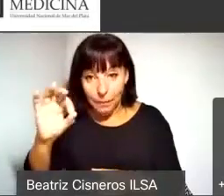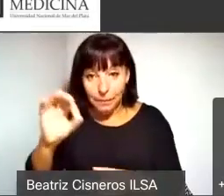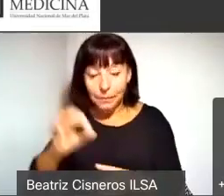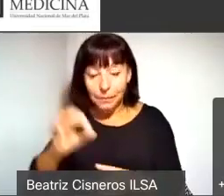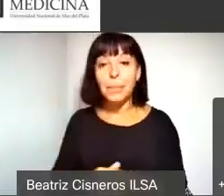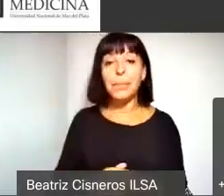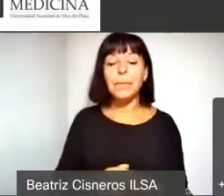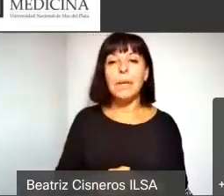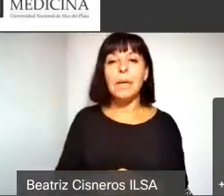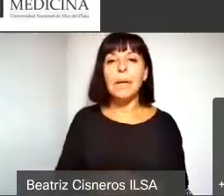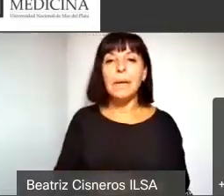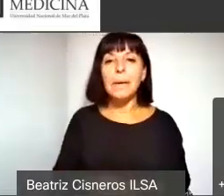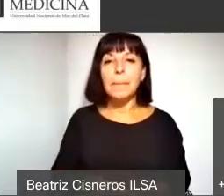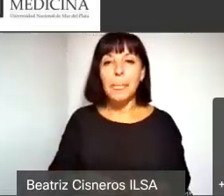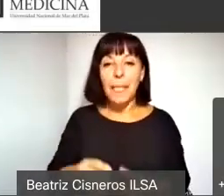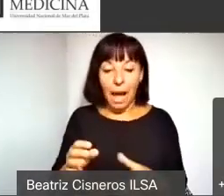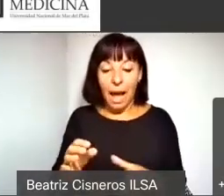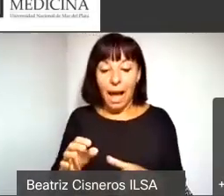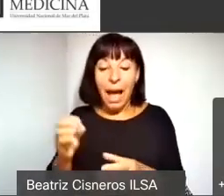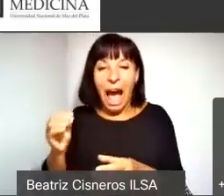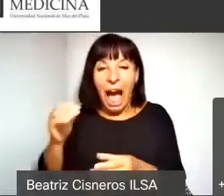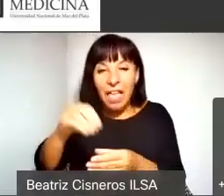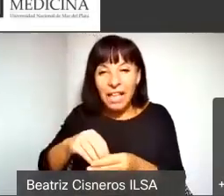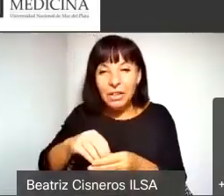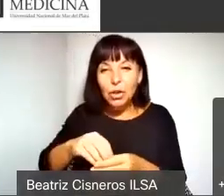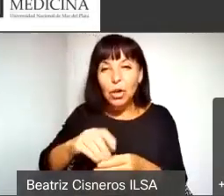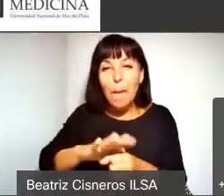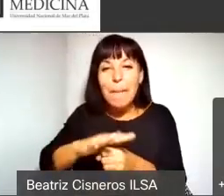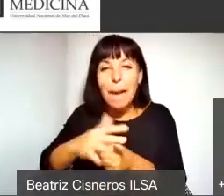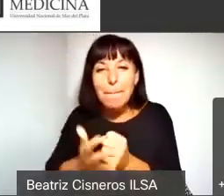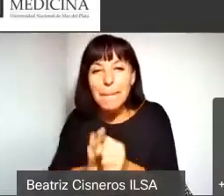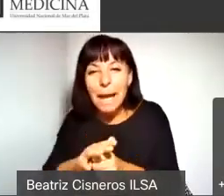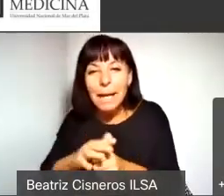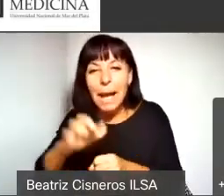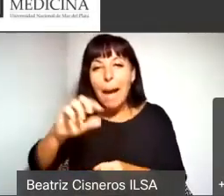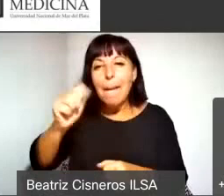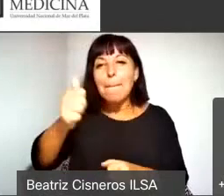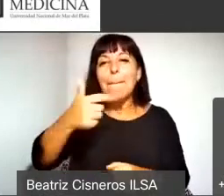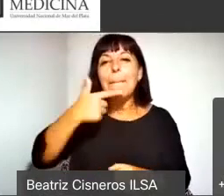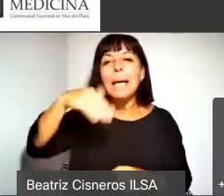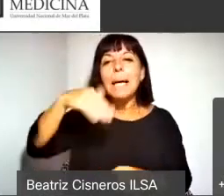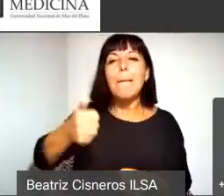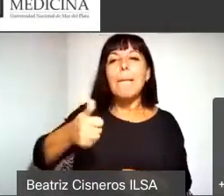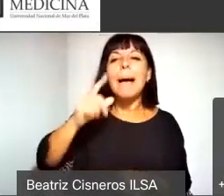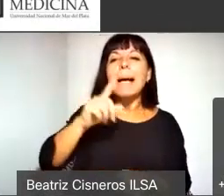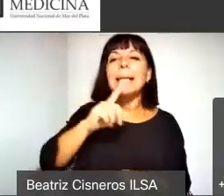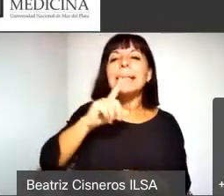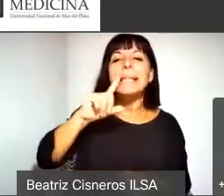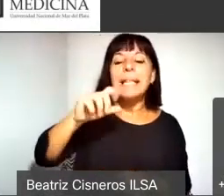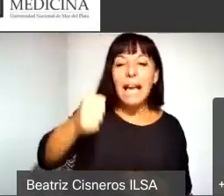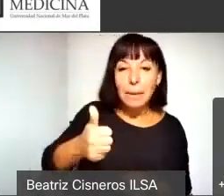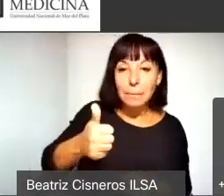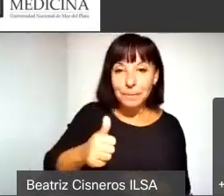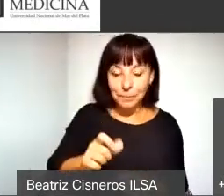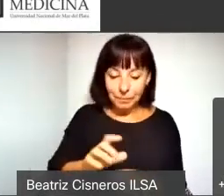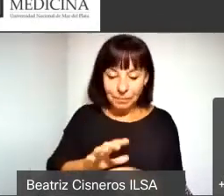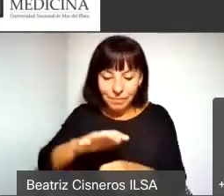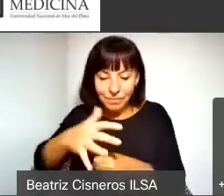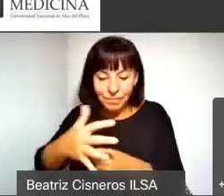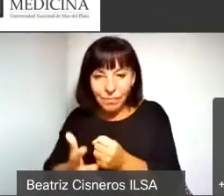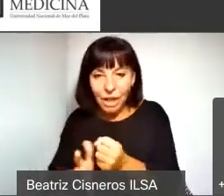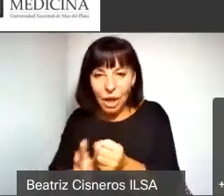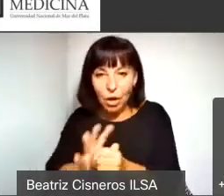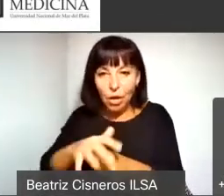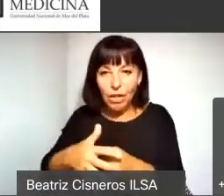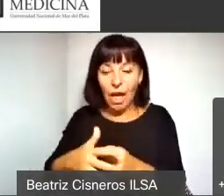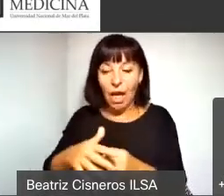porción de la membrana plasmática y es posible que esa región haya sido internalizada, englobada, haya rodeado el núcleo